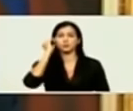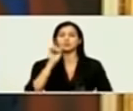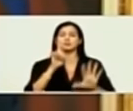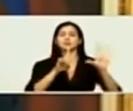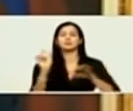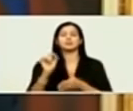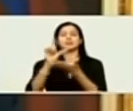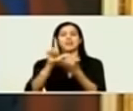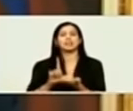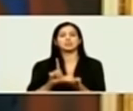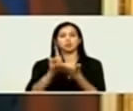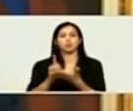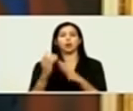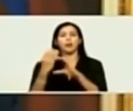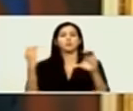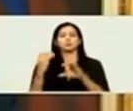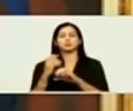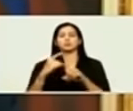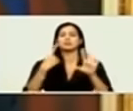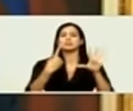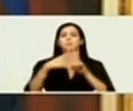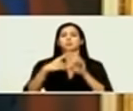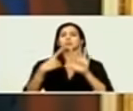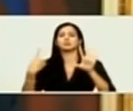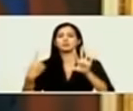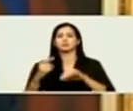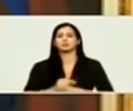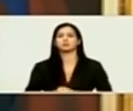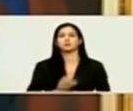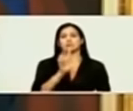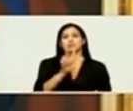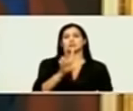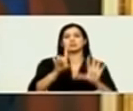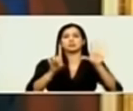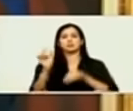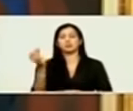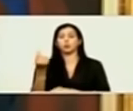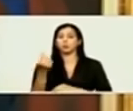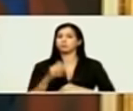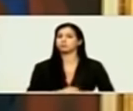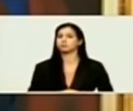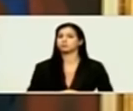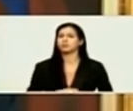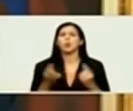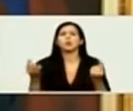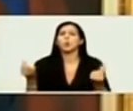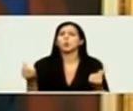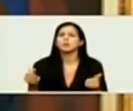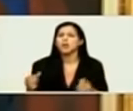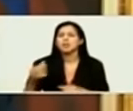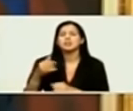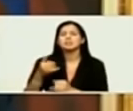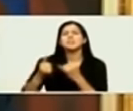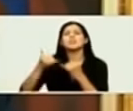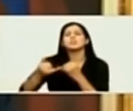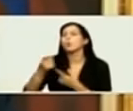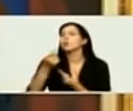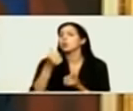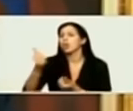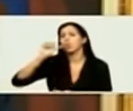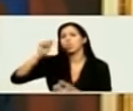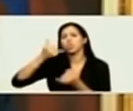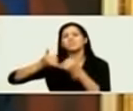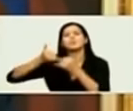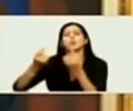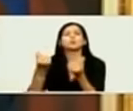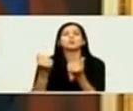parte no sé en qué consistiría la demanda realmente es una demanda con amparo